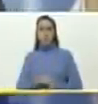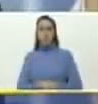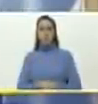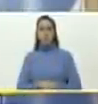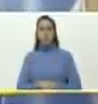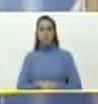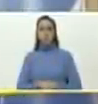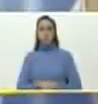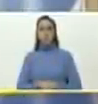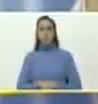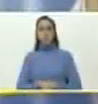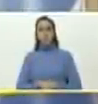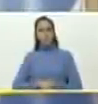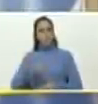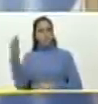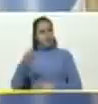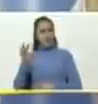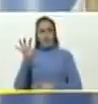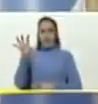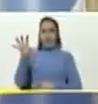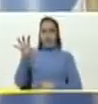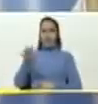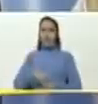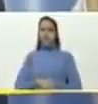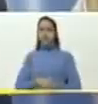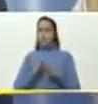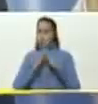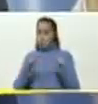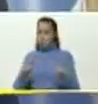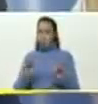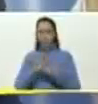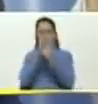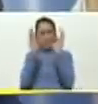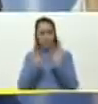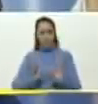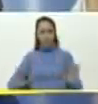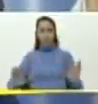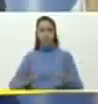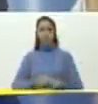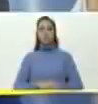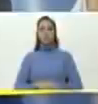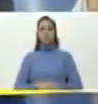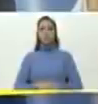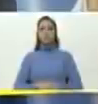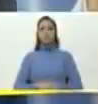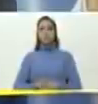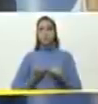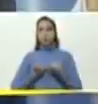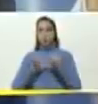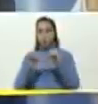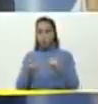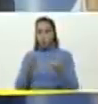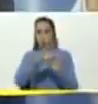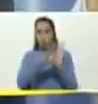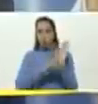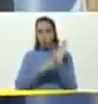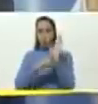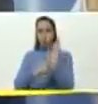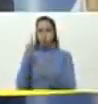en Venezuela siempre, en todas las circunstancias, ha prevalecido la Constitución,